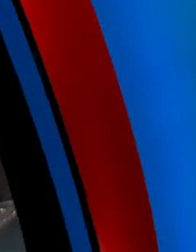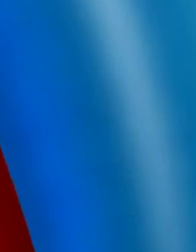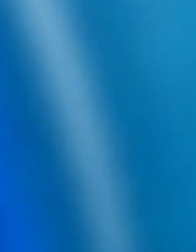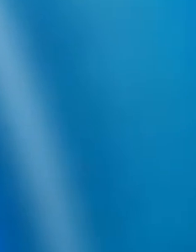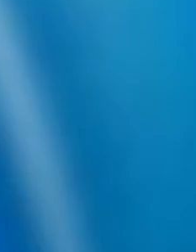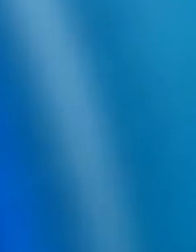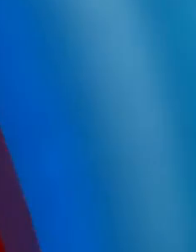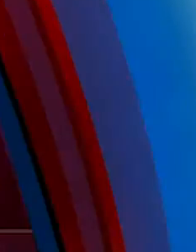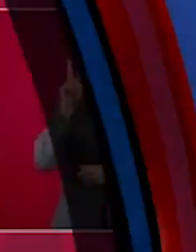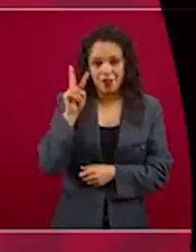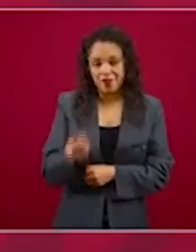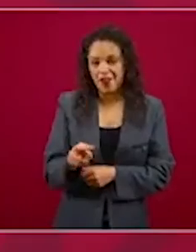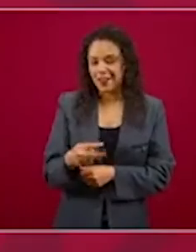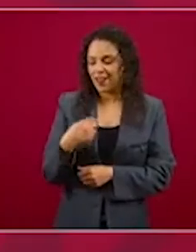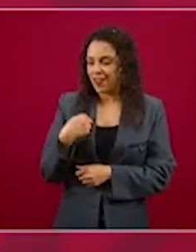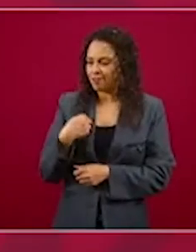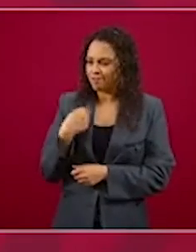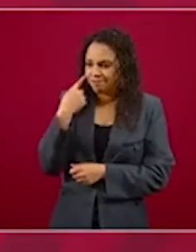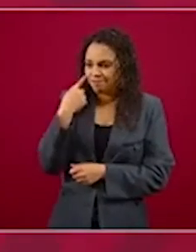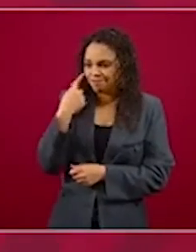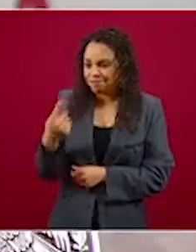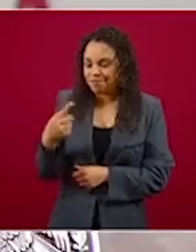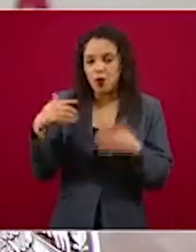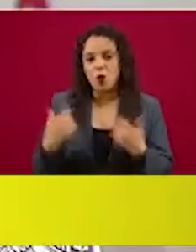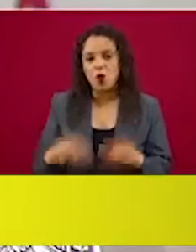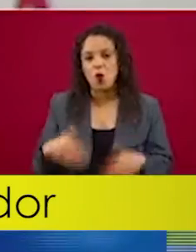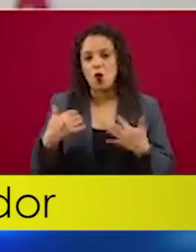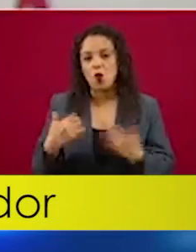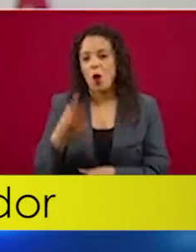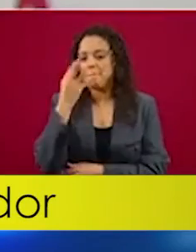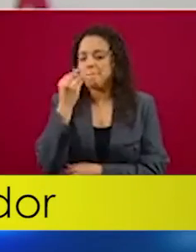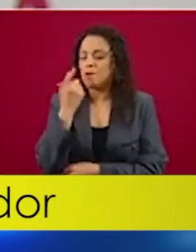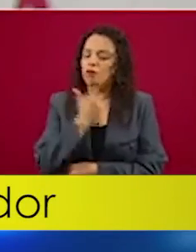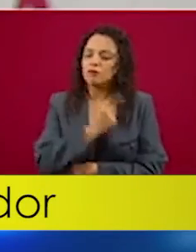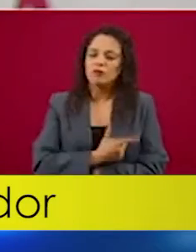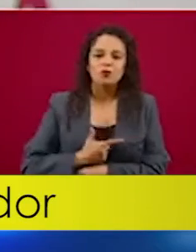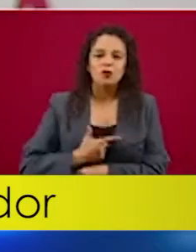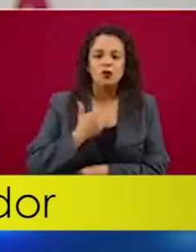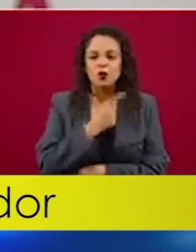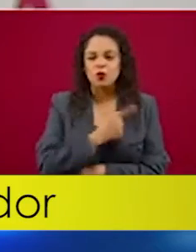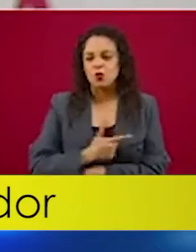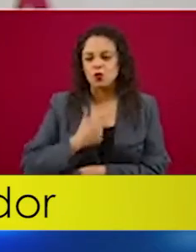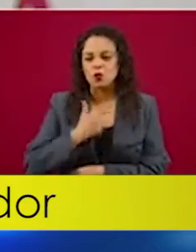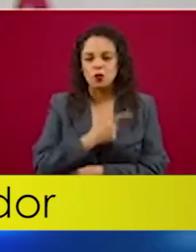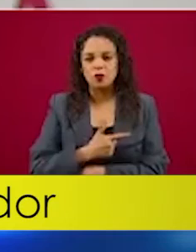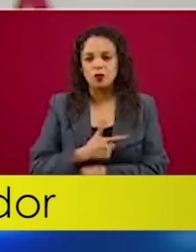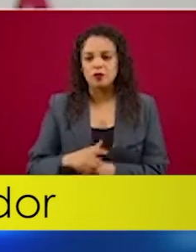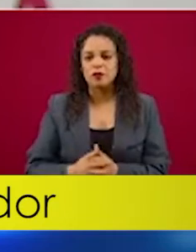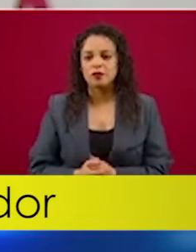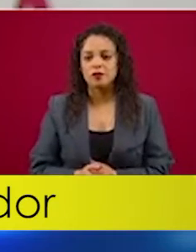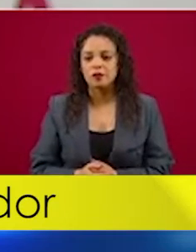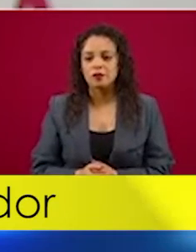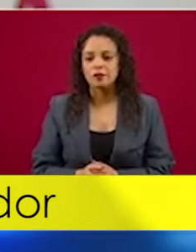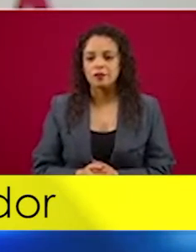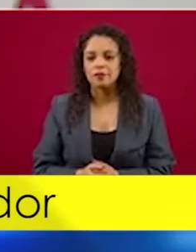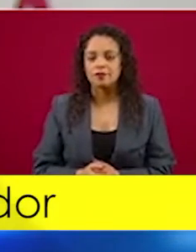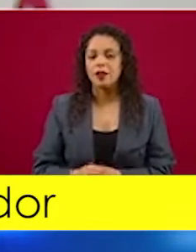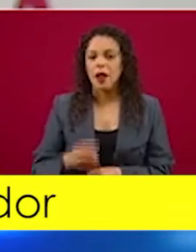mucho gusto, sobre todo en la segunda intervención, desde la primera, pero también en la